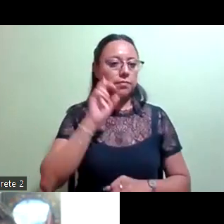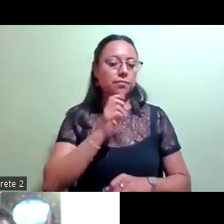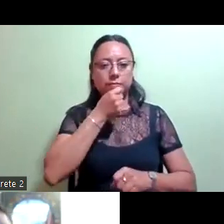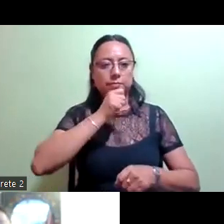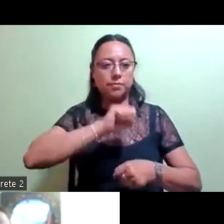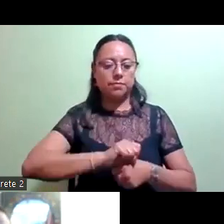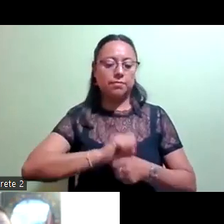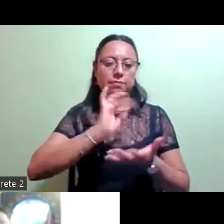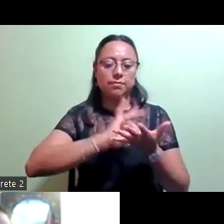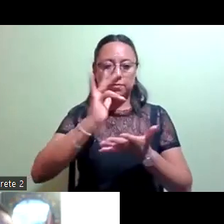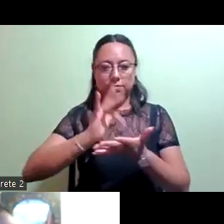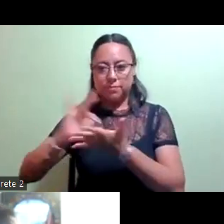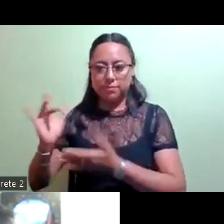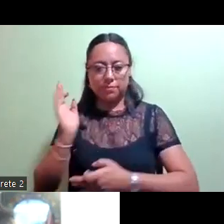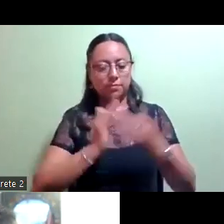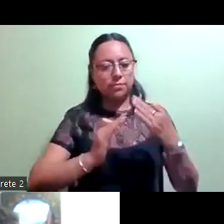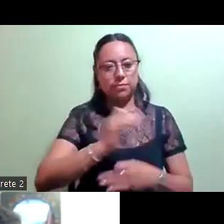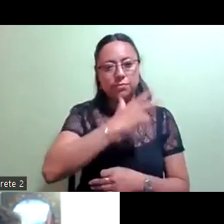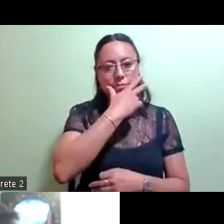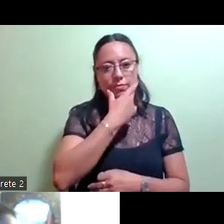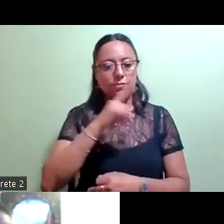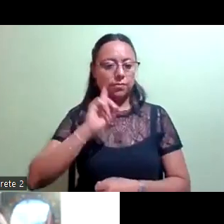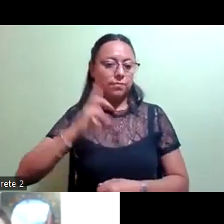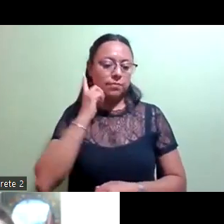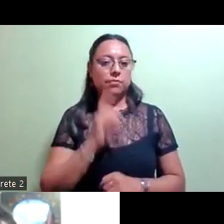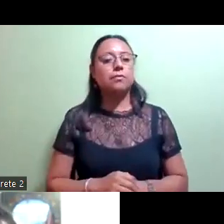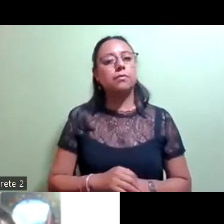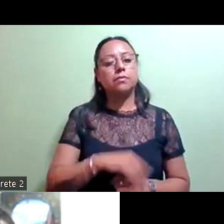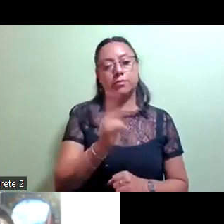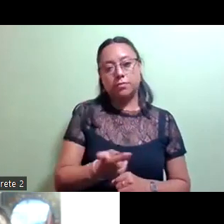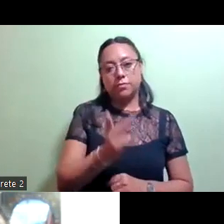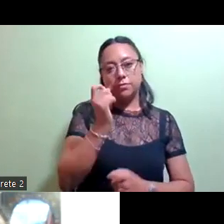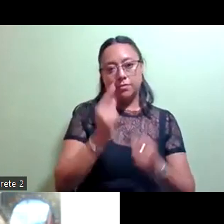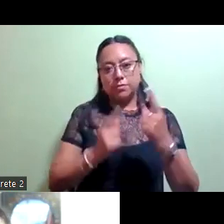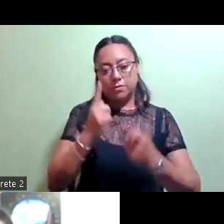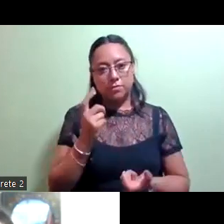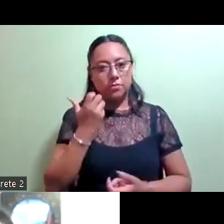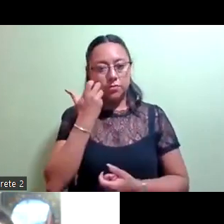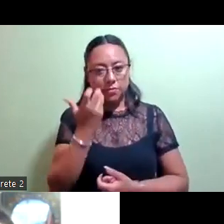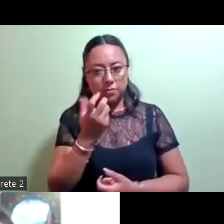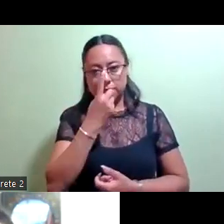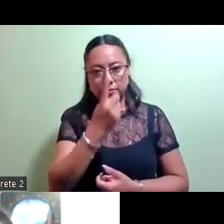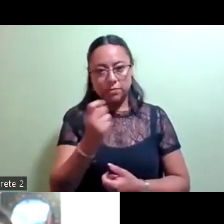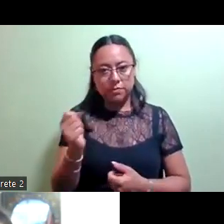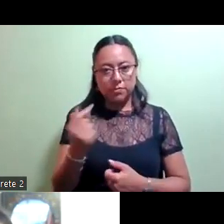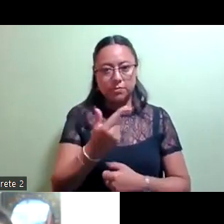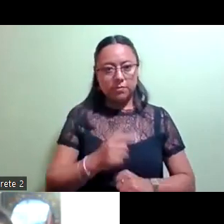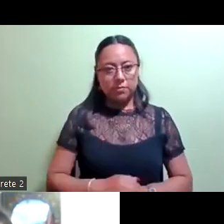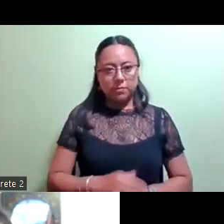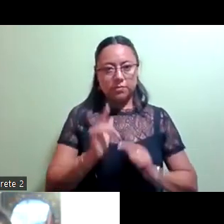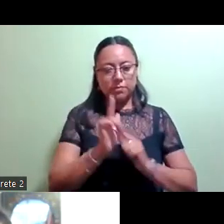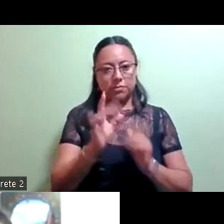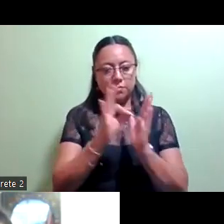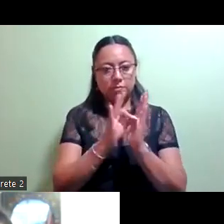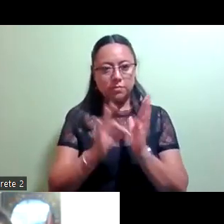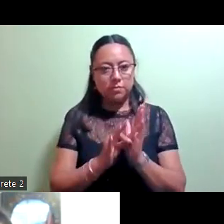Gracias a todos los diputados. ¿Hay alguna diputada o diputado que quiera hacer el uso de la palabra para el siguiente punto del orden del día